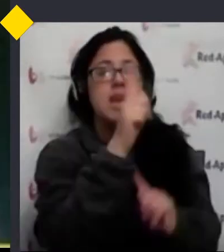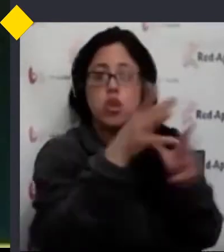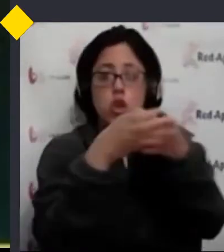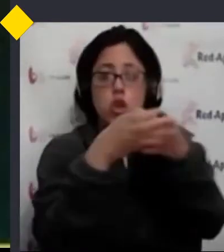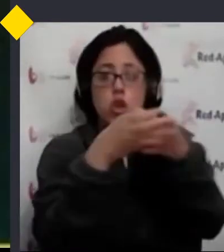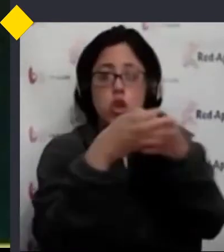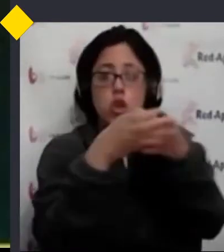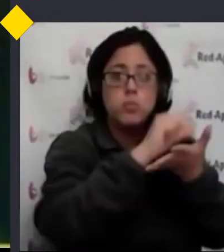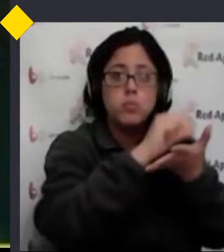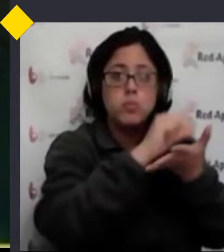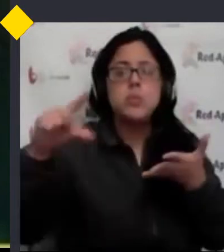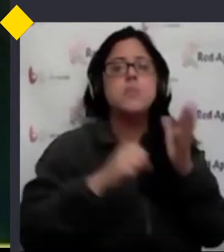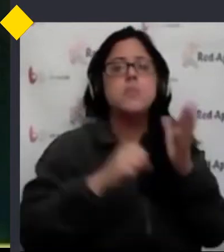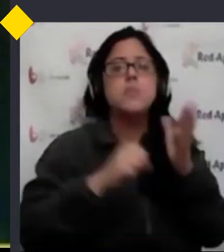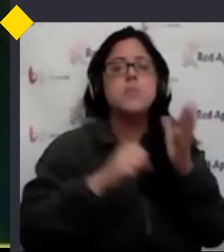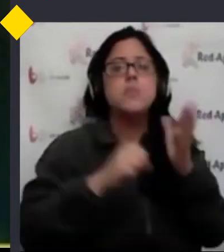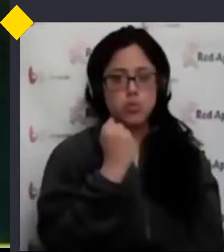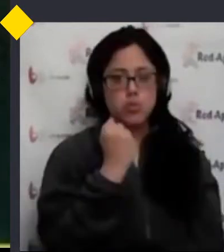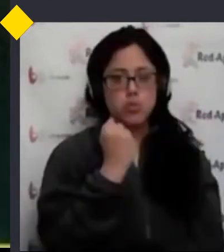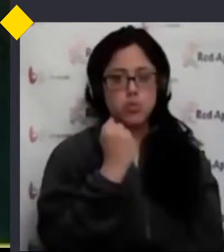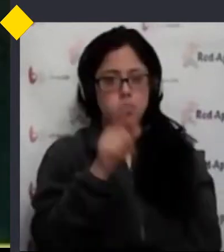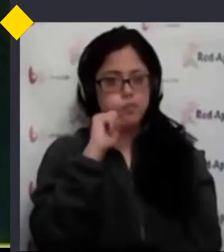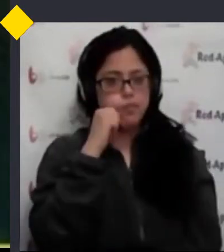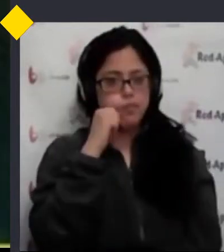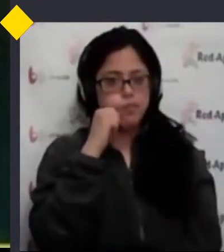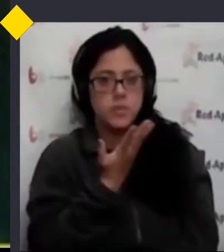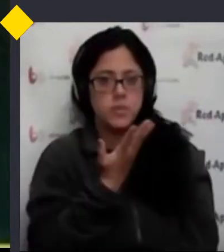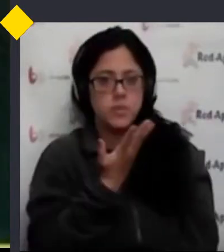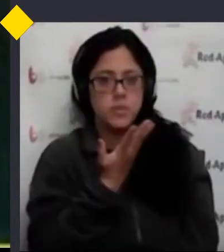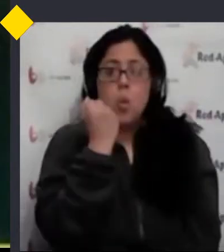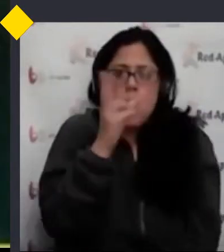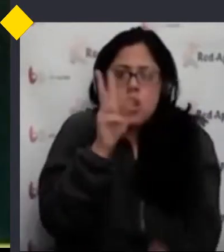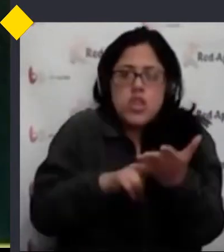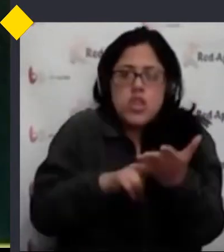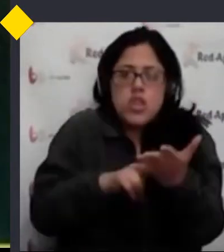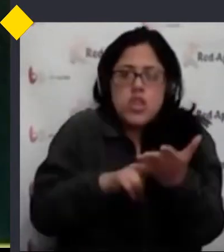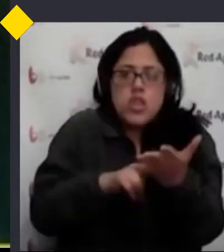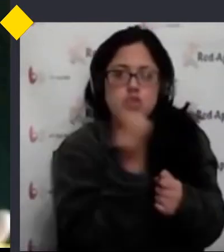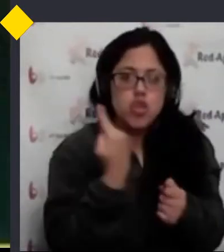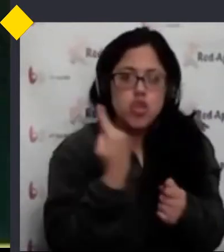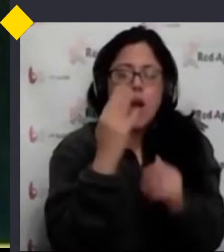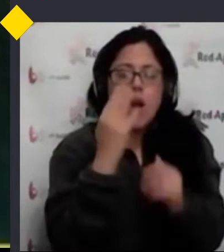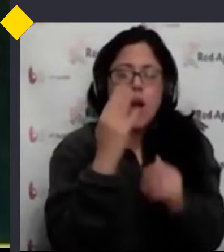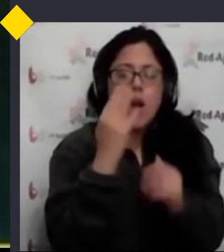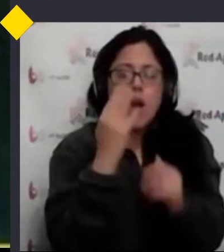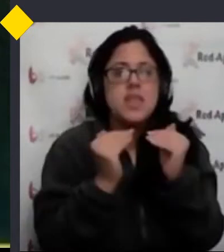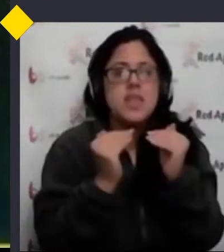mayor número, lo que indica que finalmente cuántos somos depende de cuánto nos atrevemos a salir del